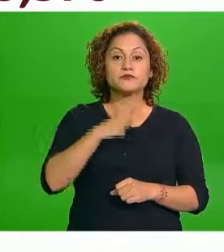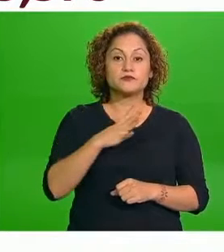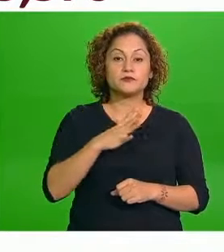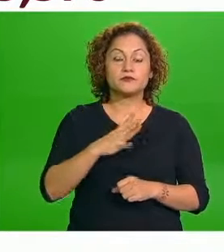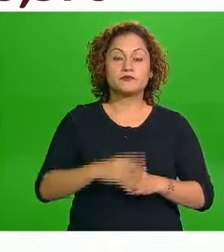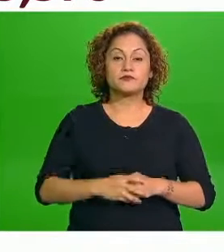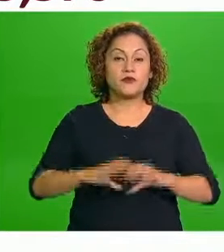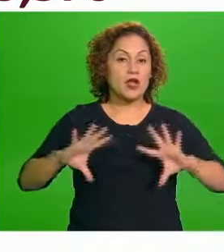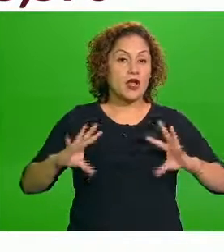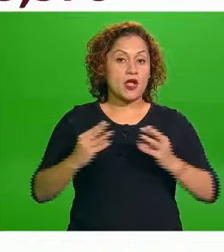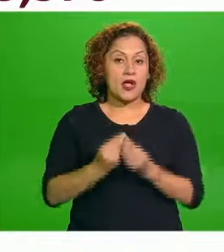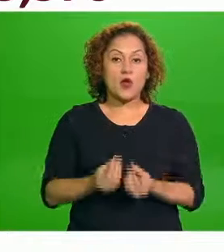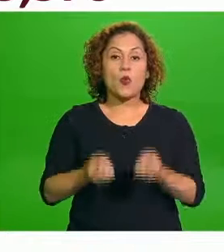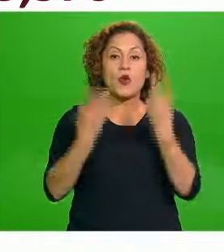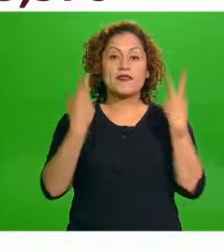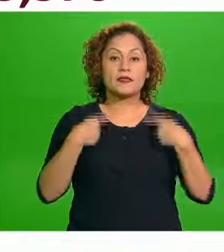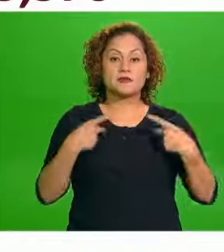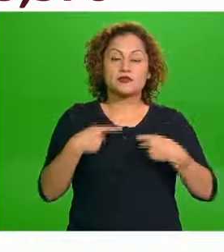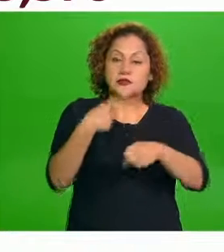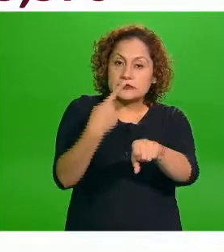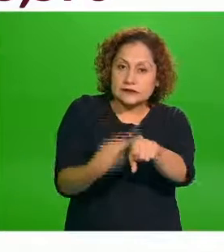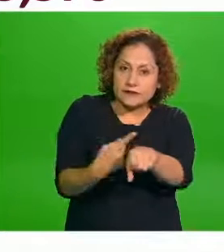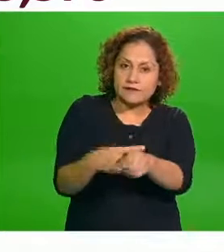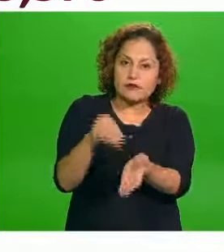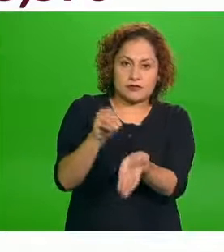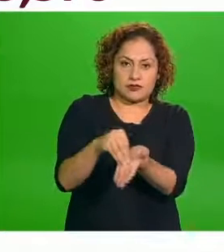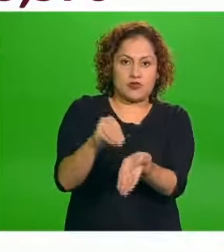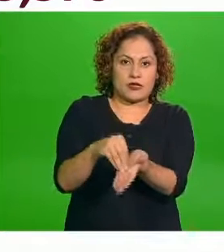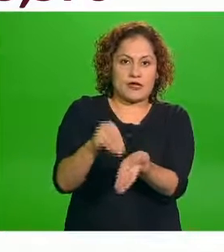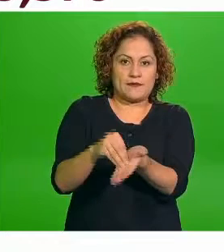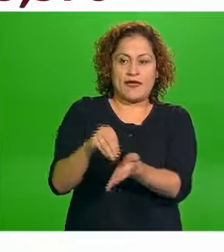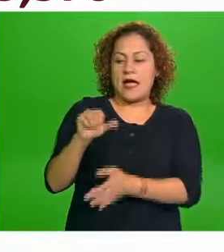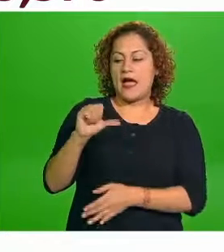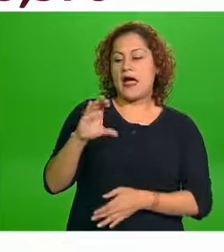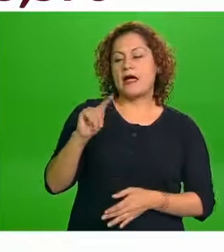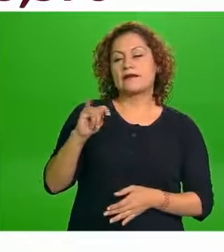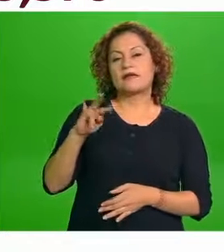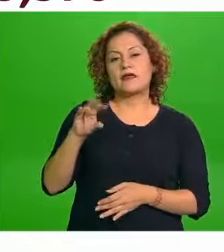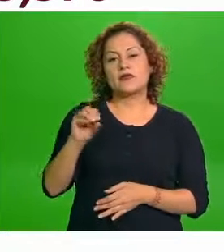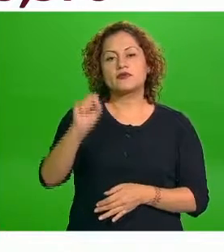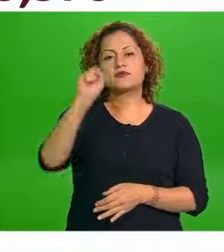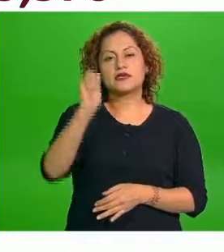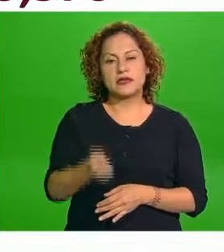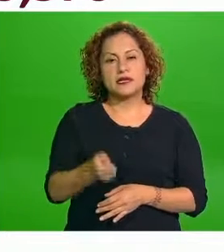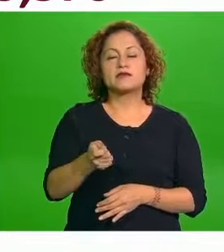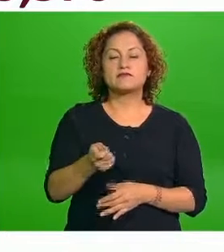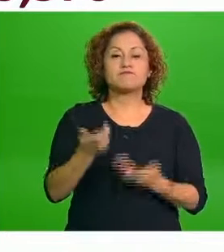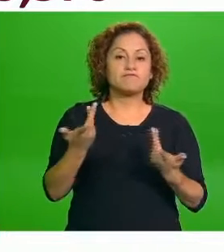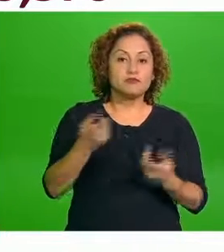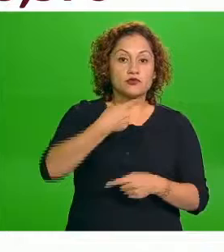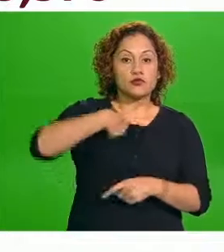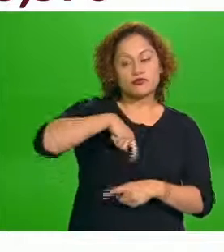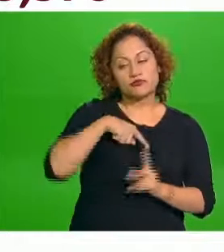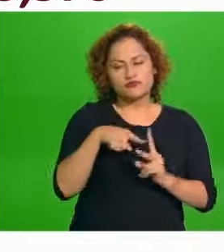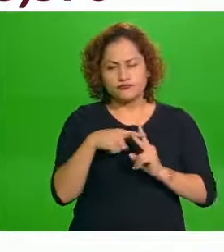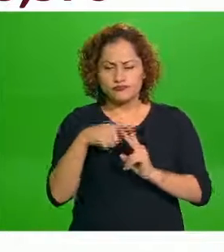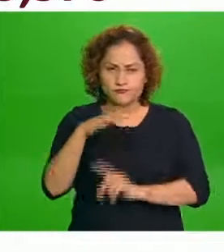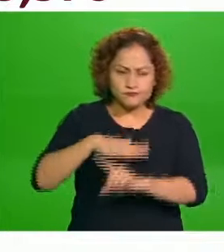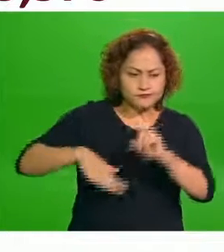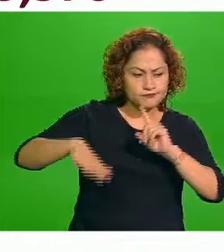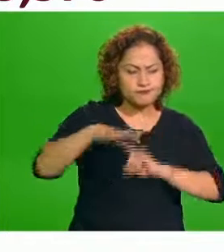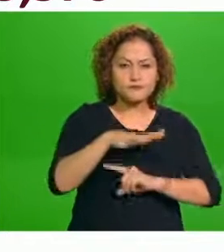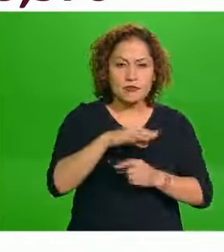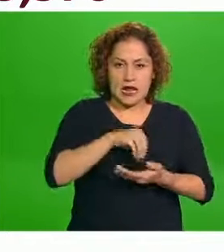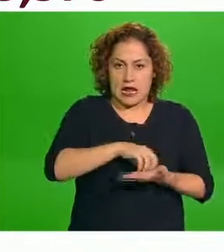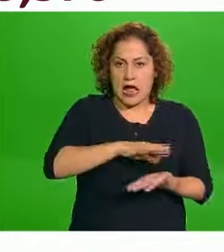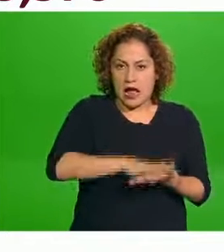de casos activos estimados. Recordamos muy bien que son casos activos estimados, es decir, hay una estimación que va más allá de lo que se